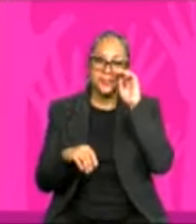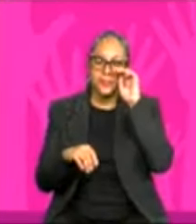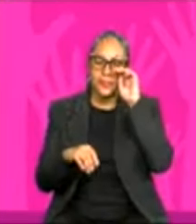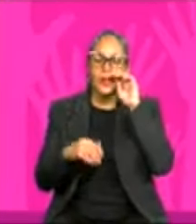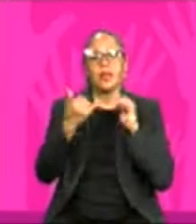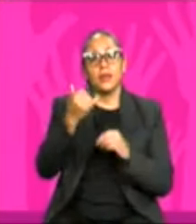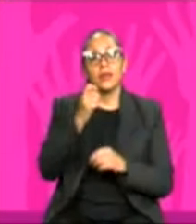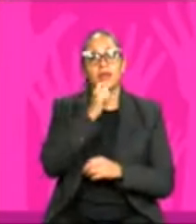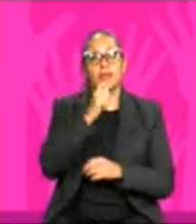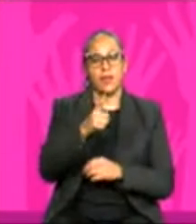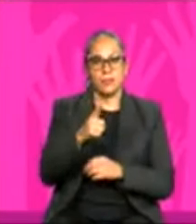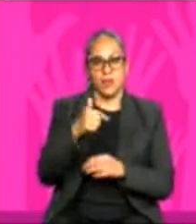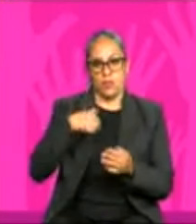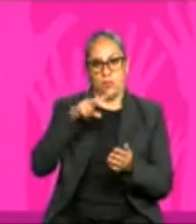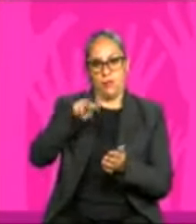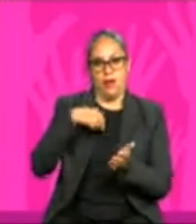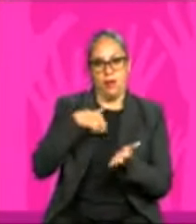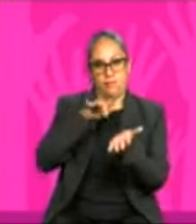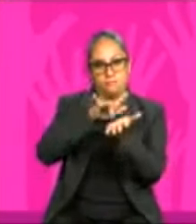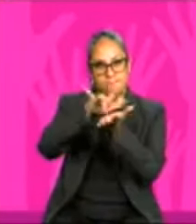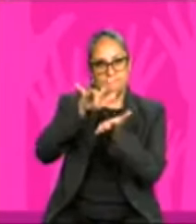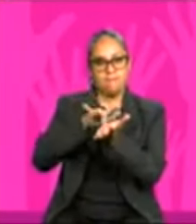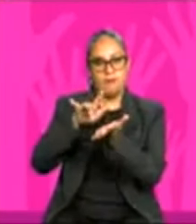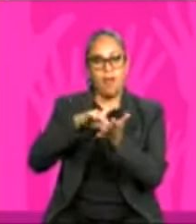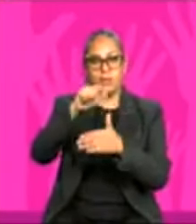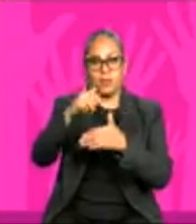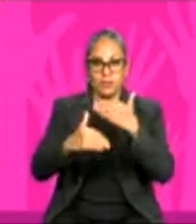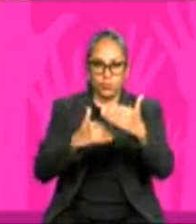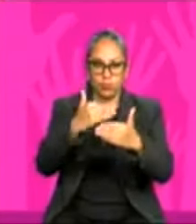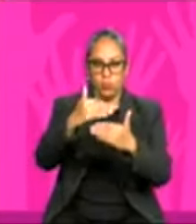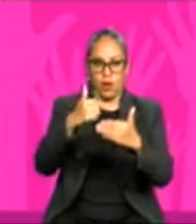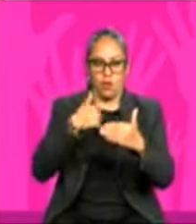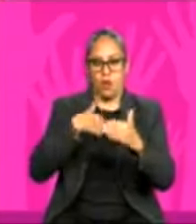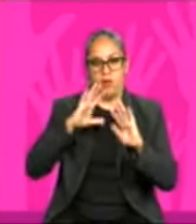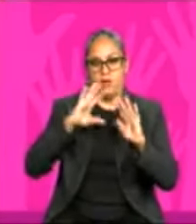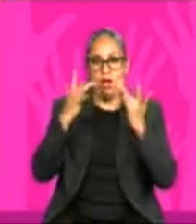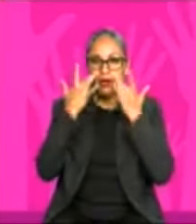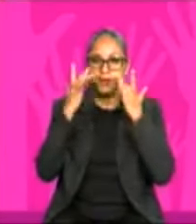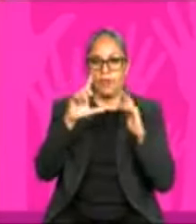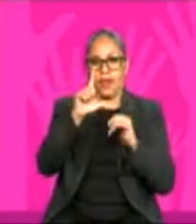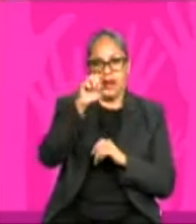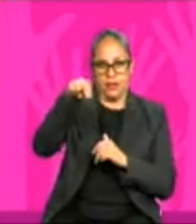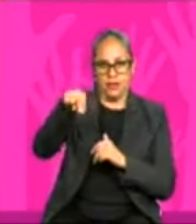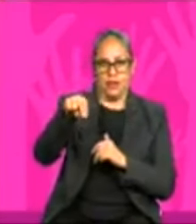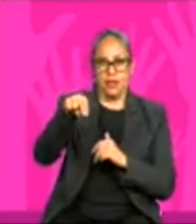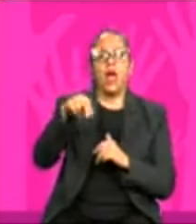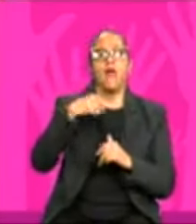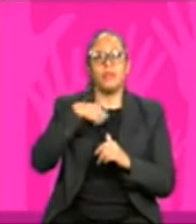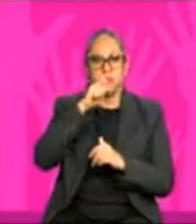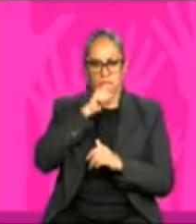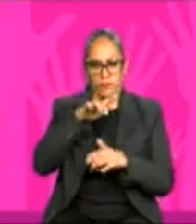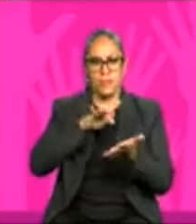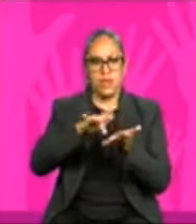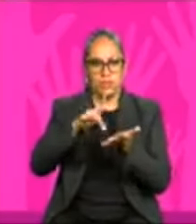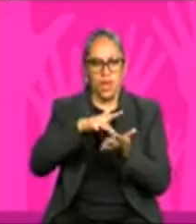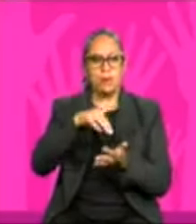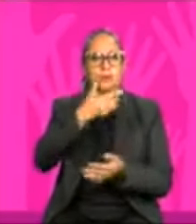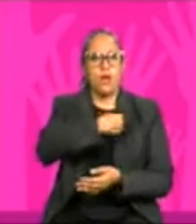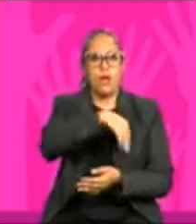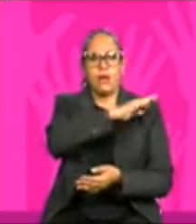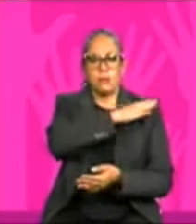y por supuesto apoyé, después que me salí de Lotería Nacional, a la doctora Claudia Sheinbaum sin